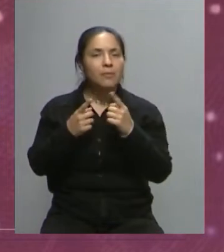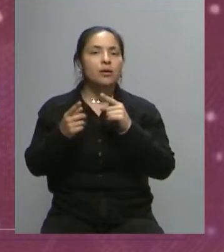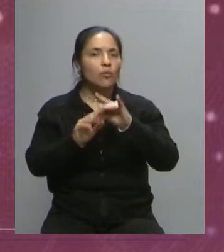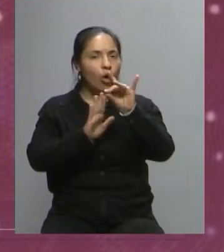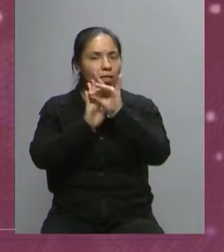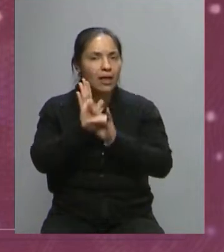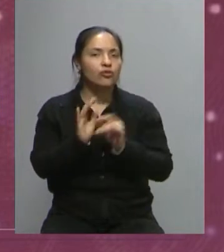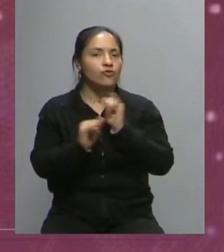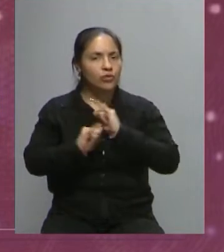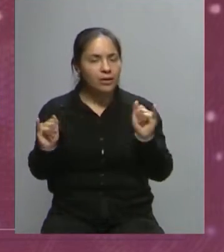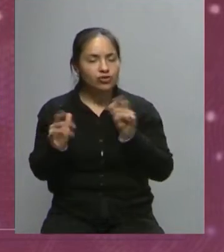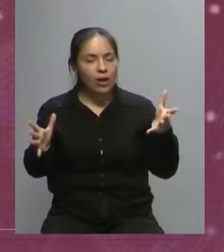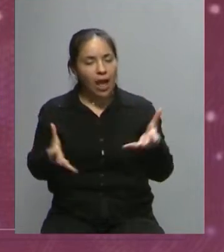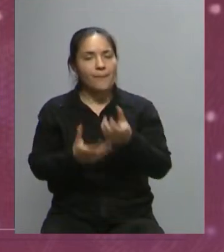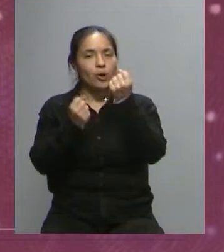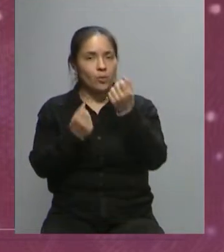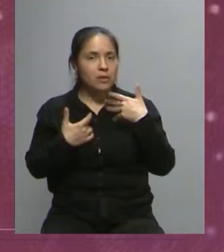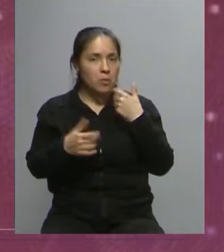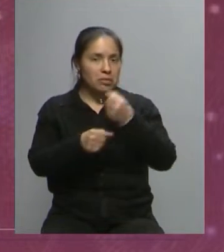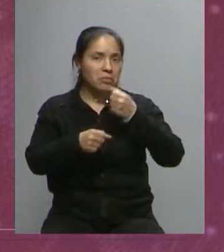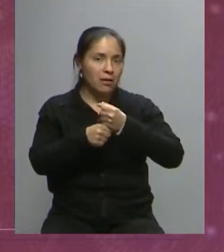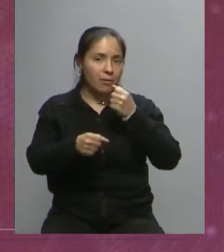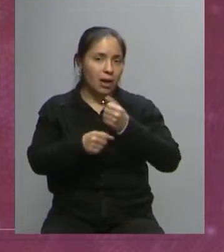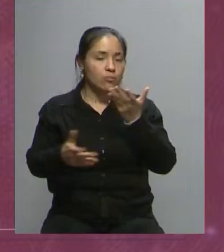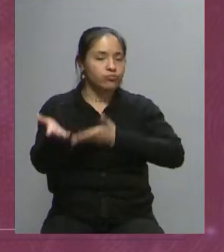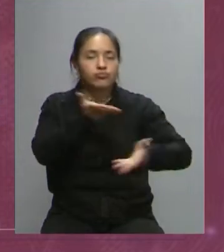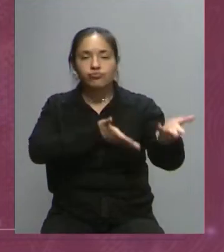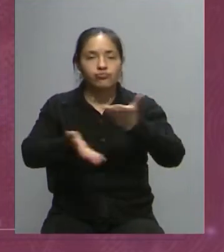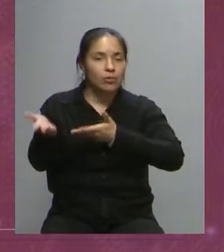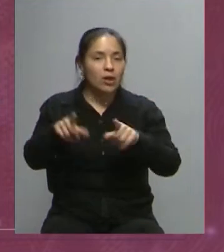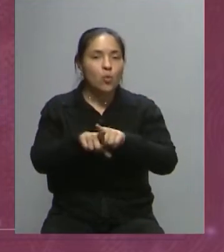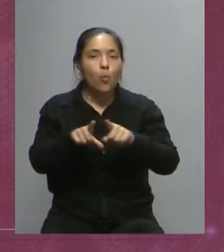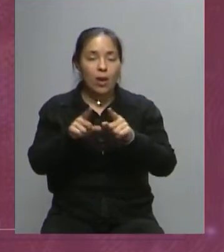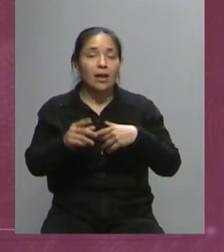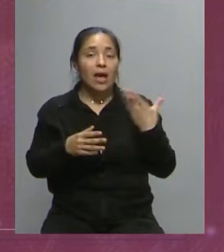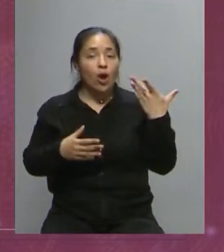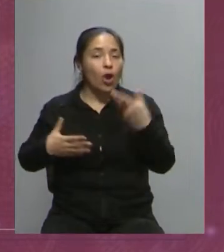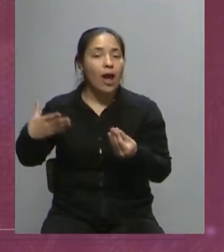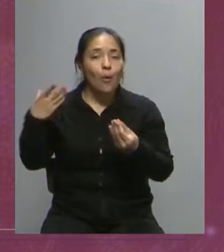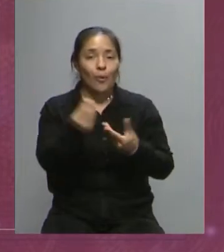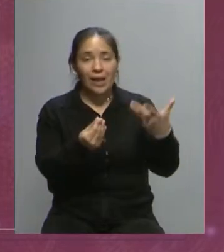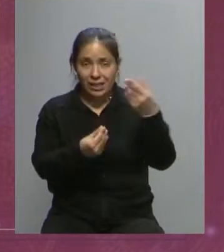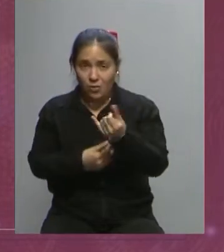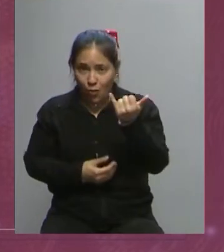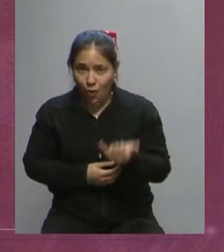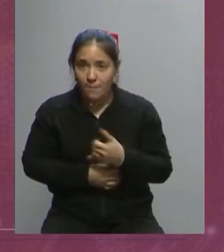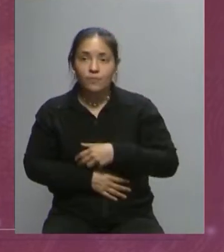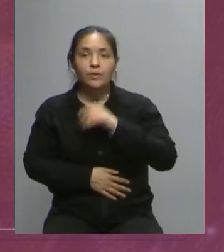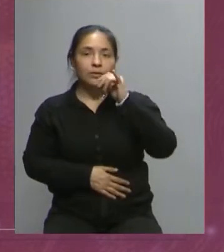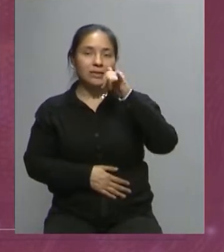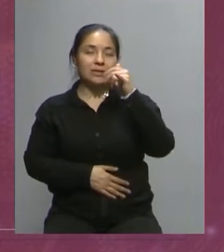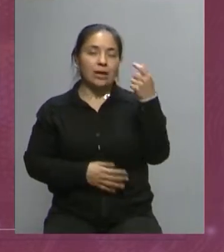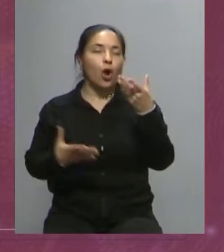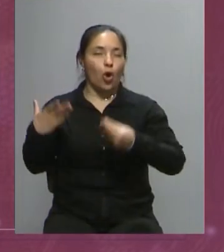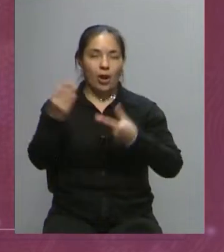información y terminan trabajando hasta de manera, podríamos decir, comunitaria. ¿Es colaborativo siempre ese trabajo? Sí, es